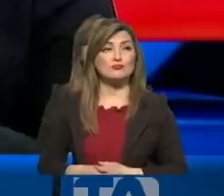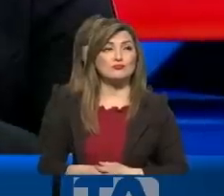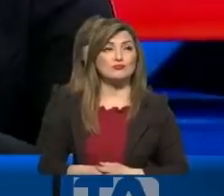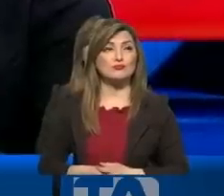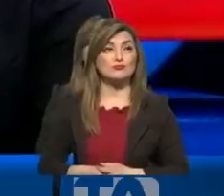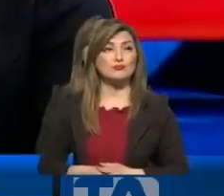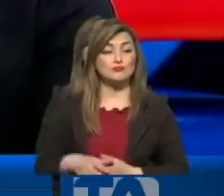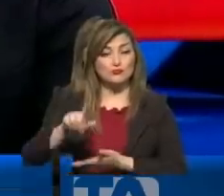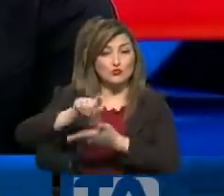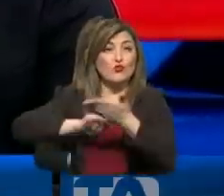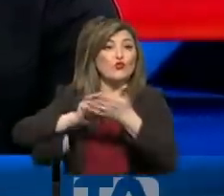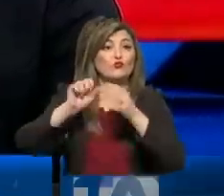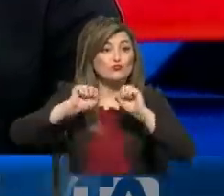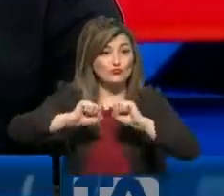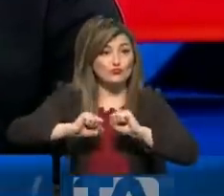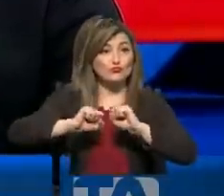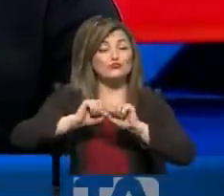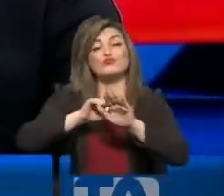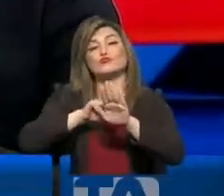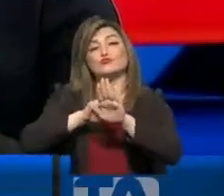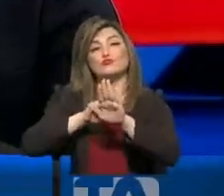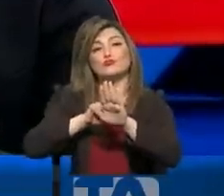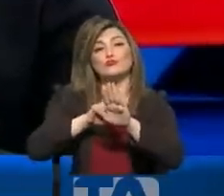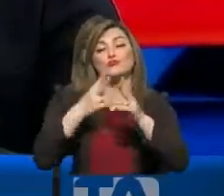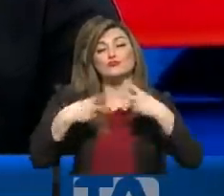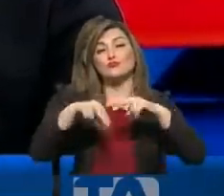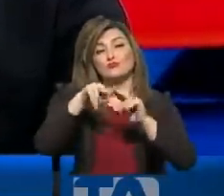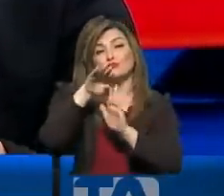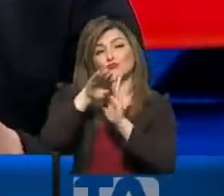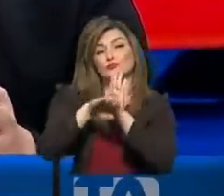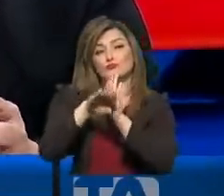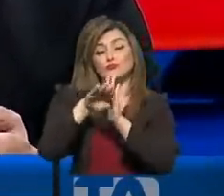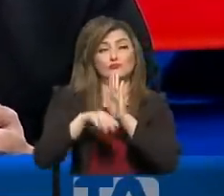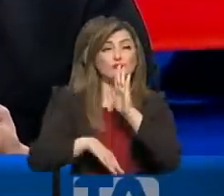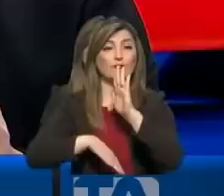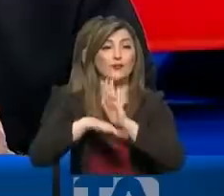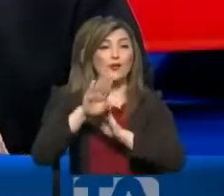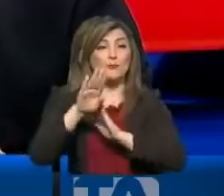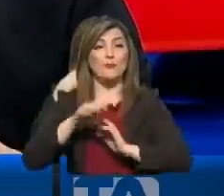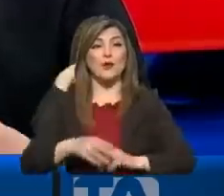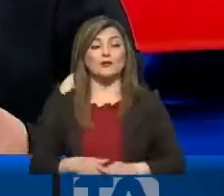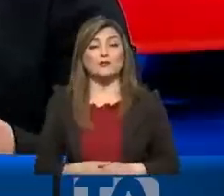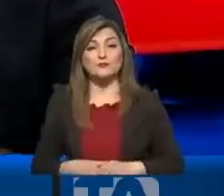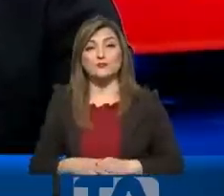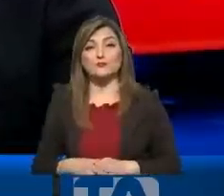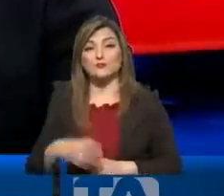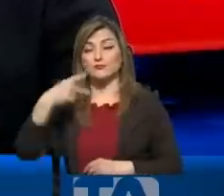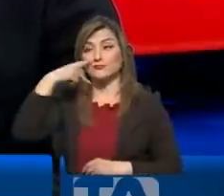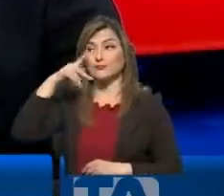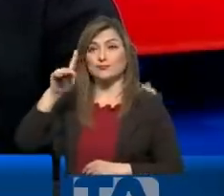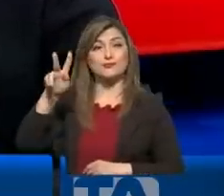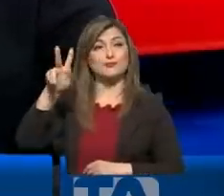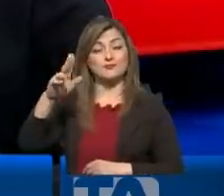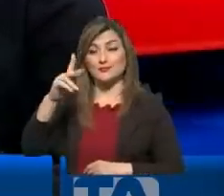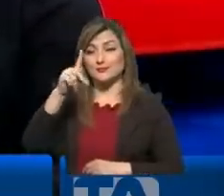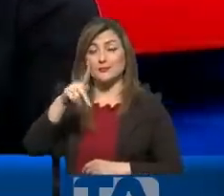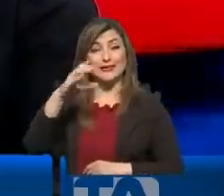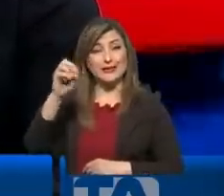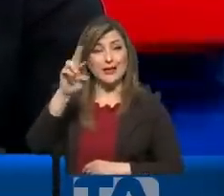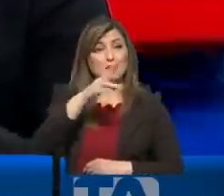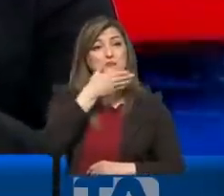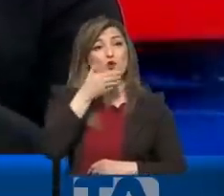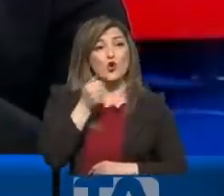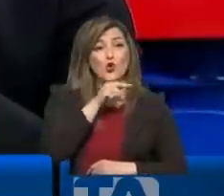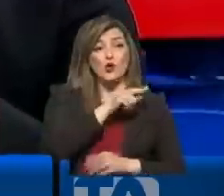este posible contrato que iba a ser adjudicado por un precio menor, un mayor número de pruebas y pruebas en mejores condiciones, y terminó siendo